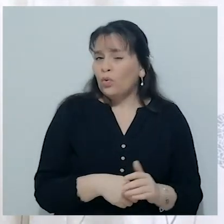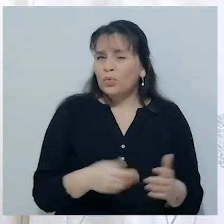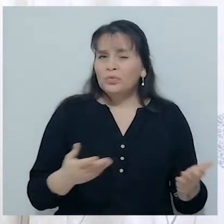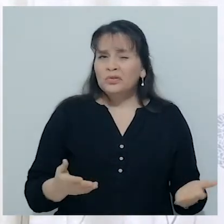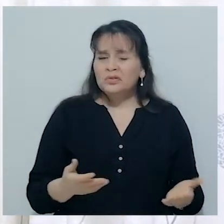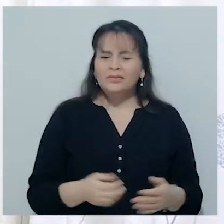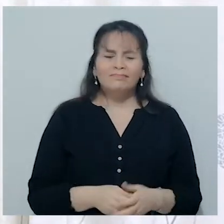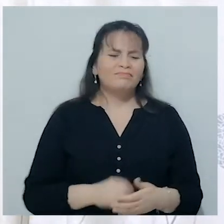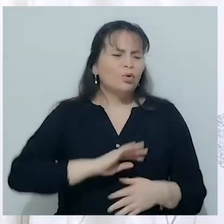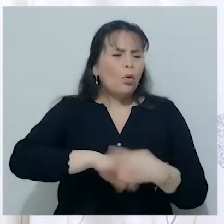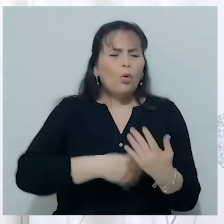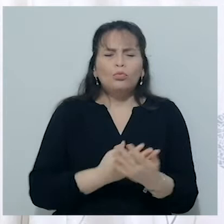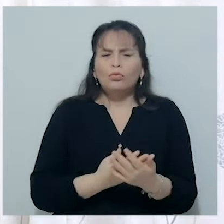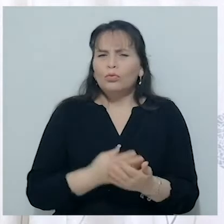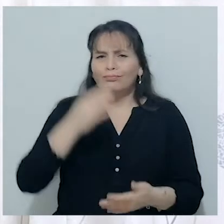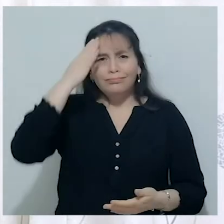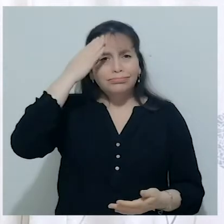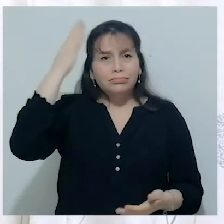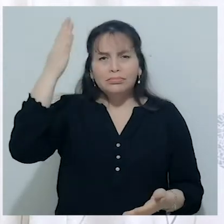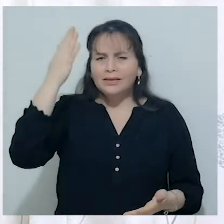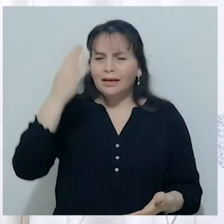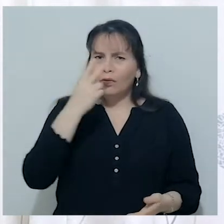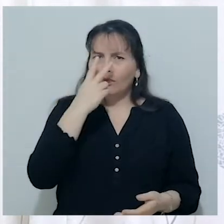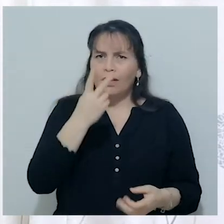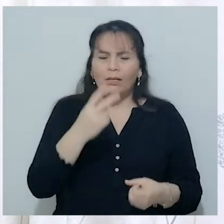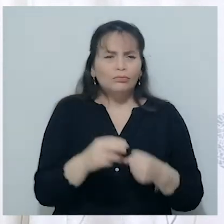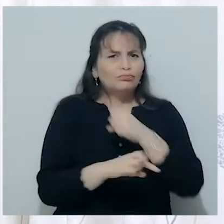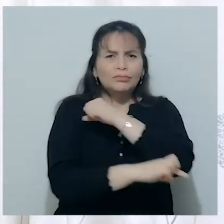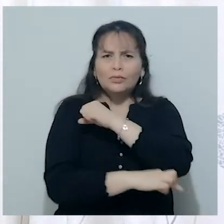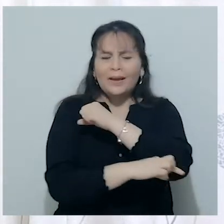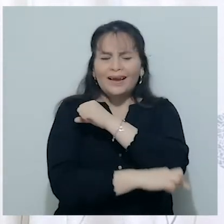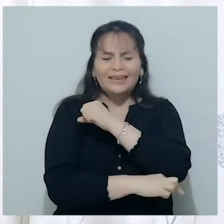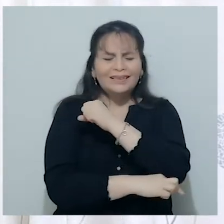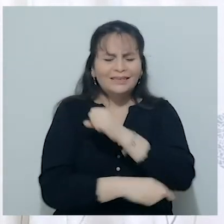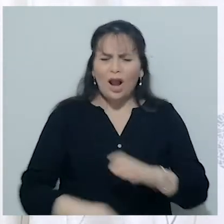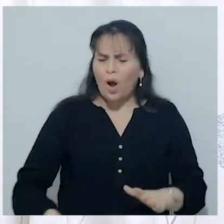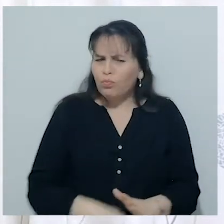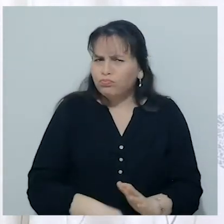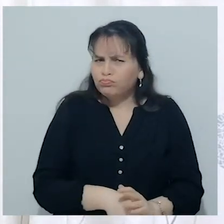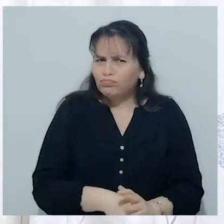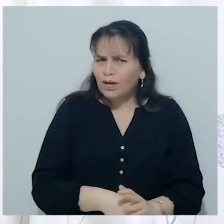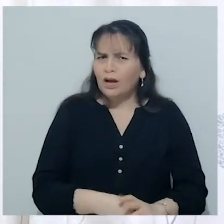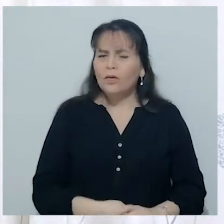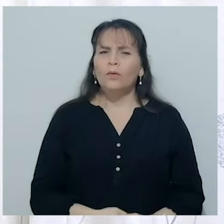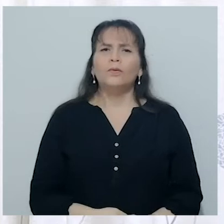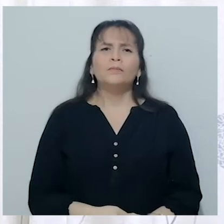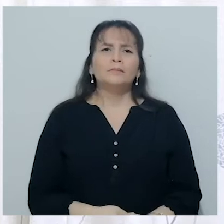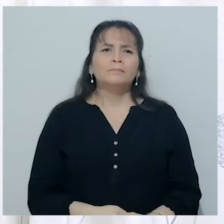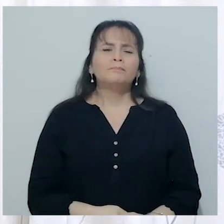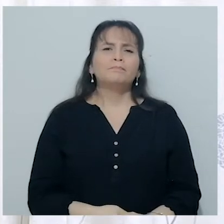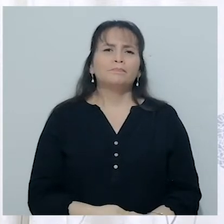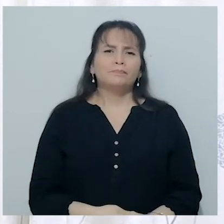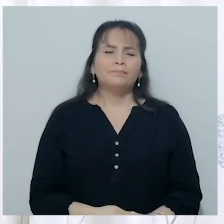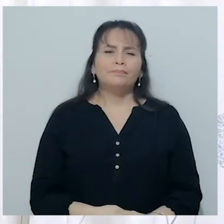de la corrupción? El pan de cada día en nuestro país, el soborno, el cohecho, la coima